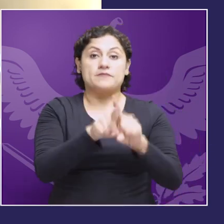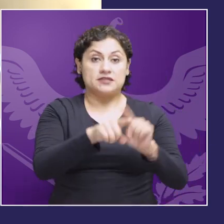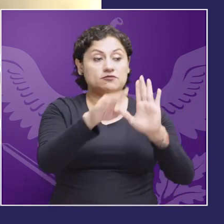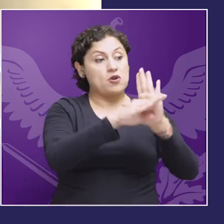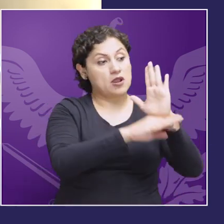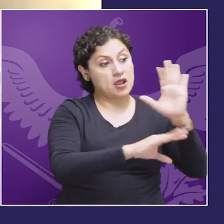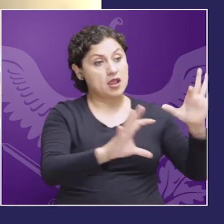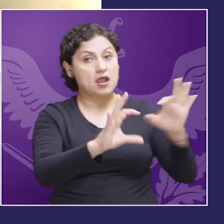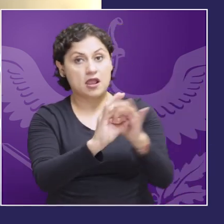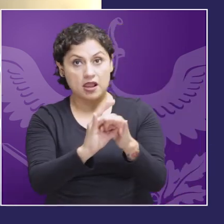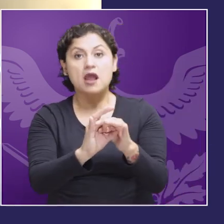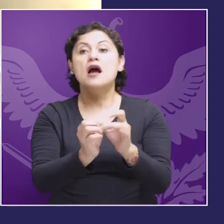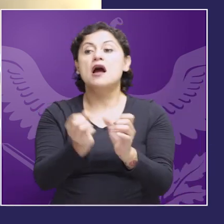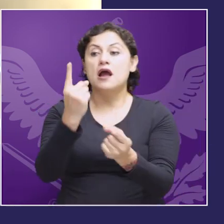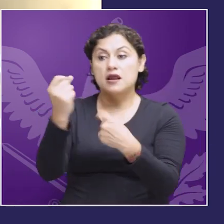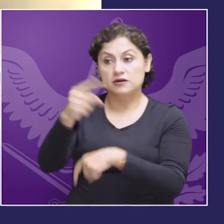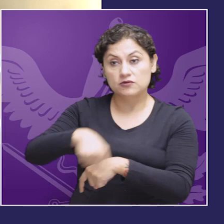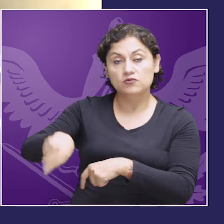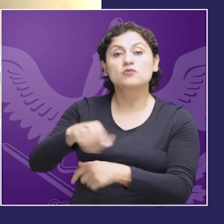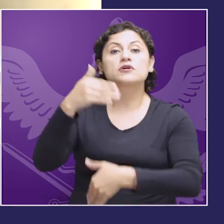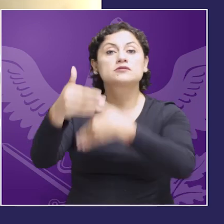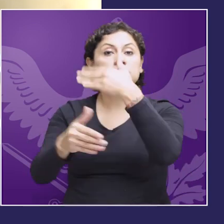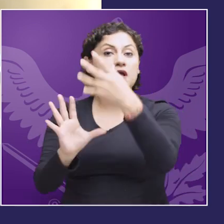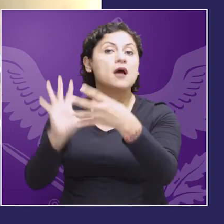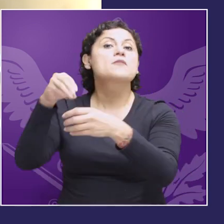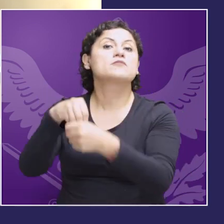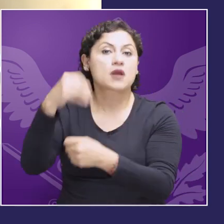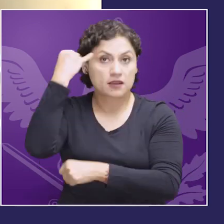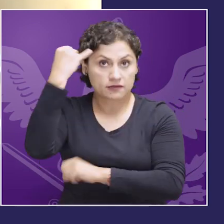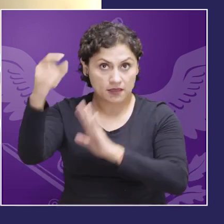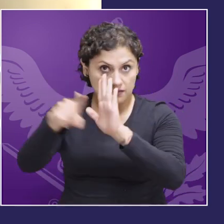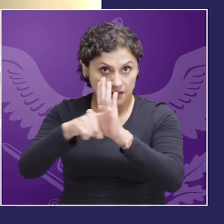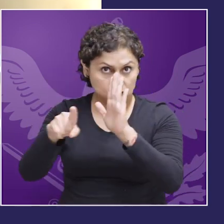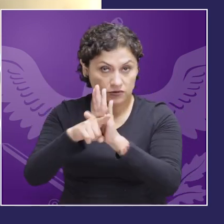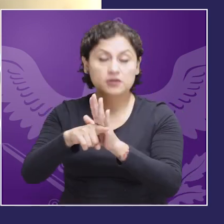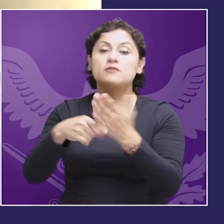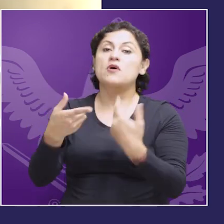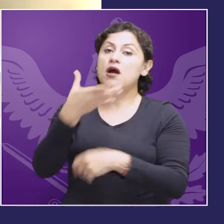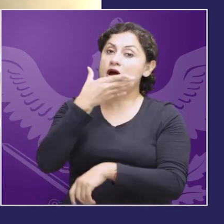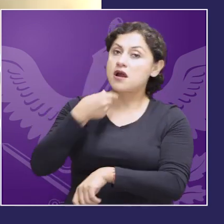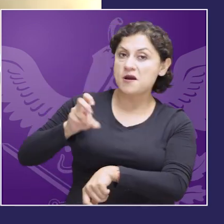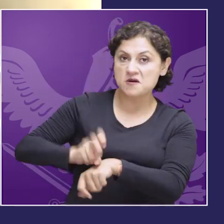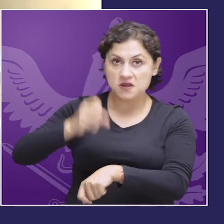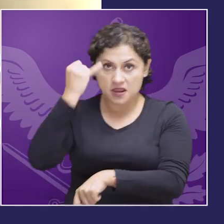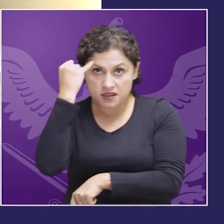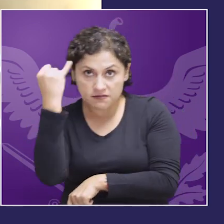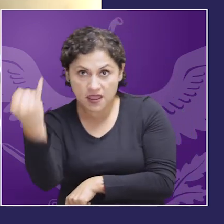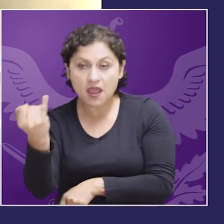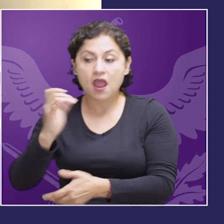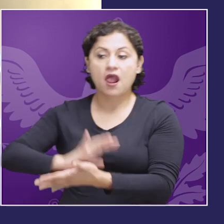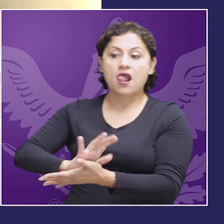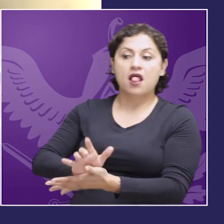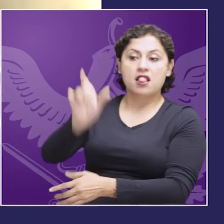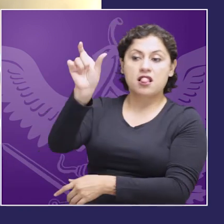como decimos que hay resoluciones con estándares, siguen existiendo resoluciones sobre la base de estereotipos,